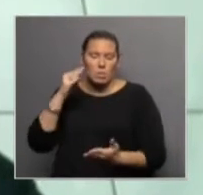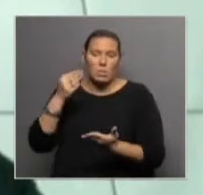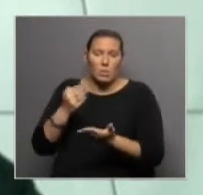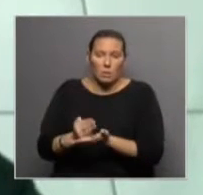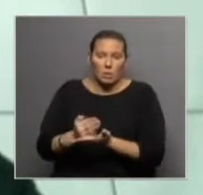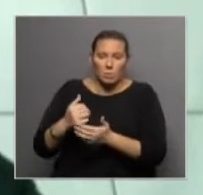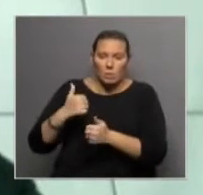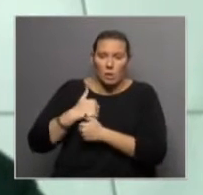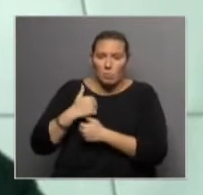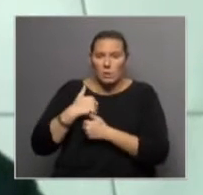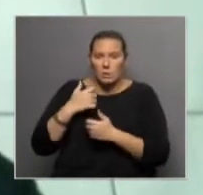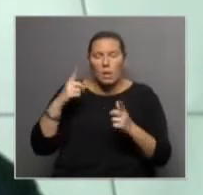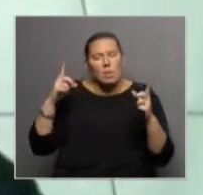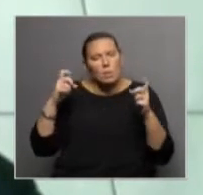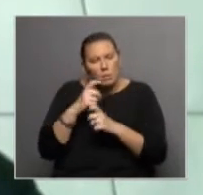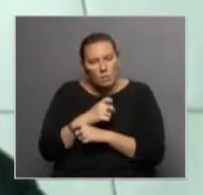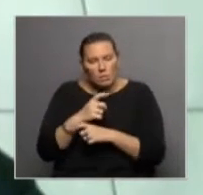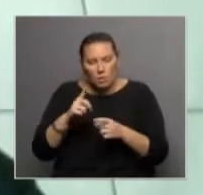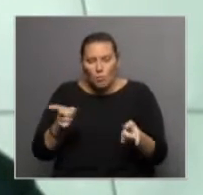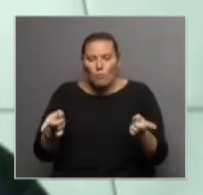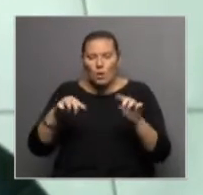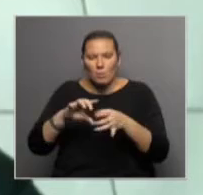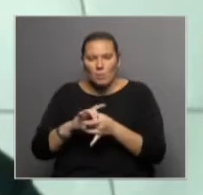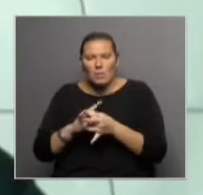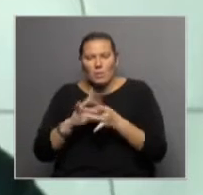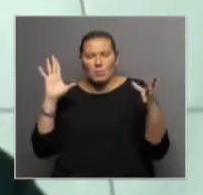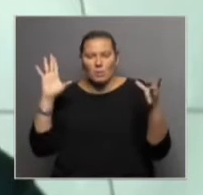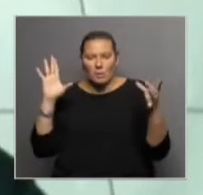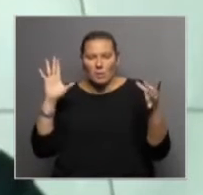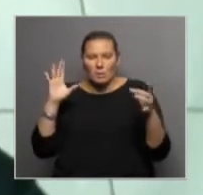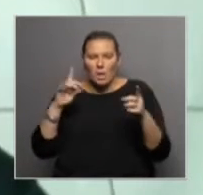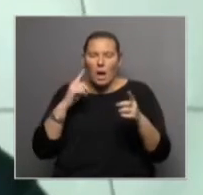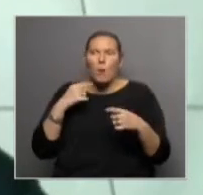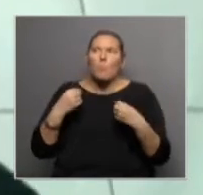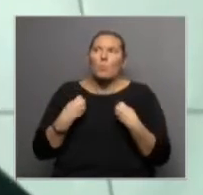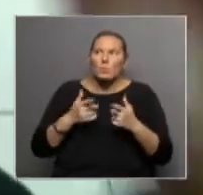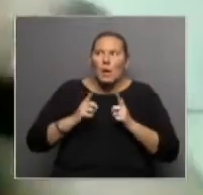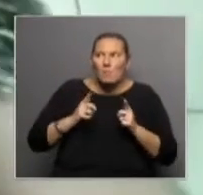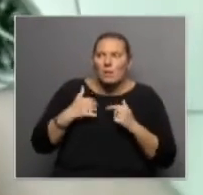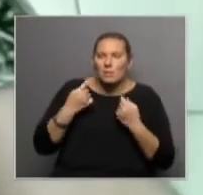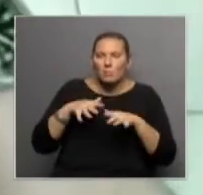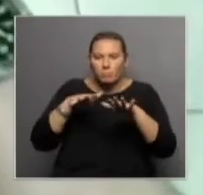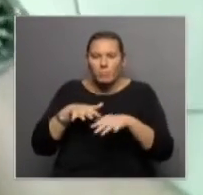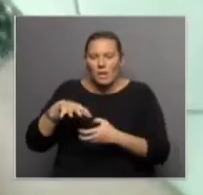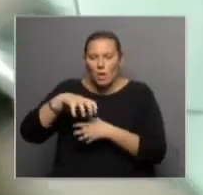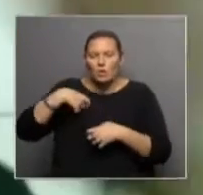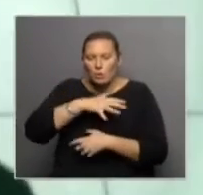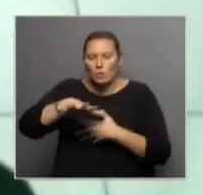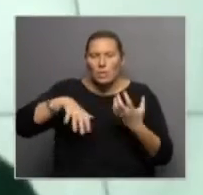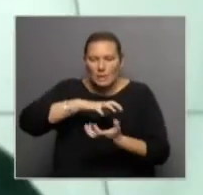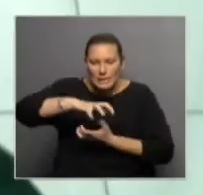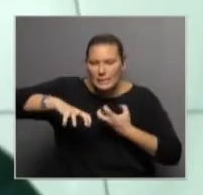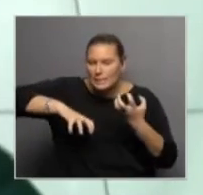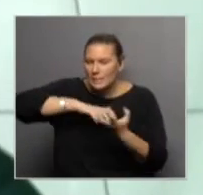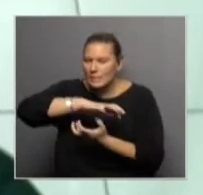militar muy feroz, recupera la democracia. Había muchas expectativas, mucha movilización en la sociedad, y uno de